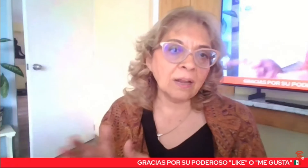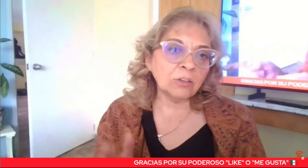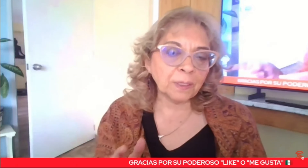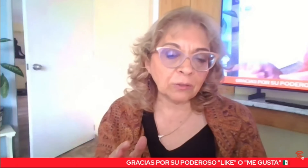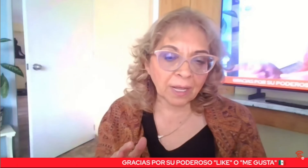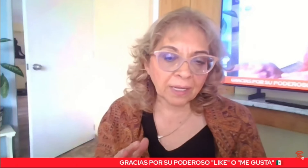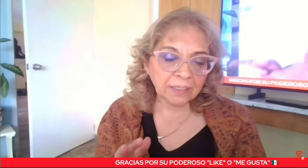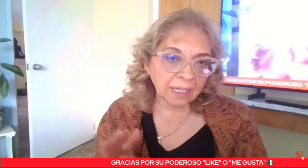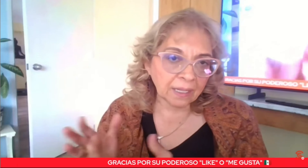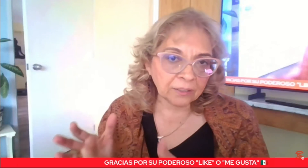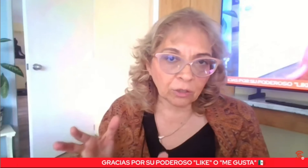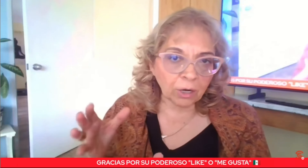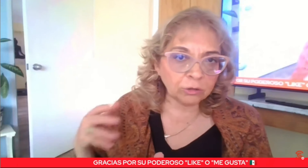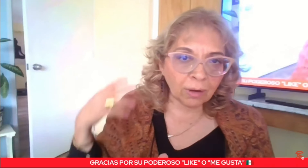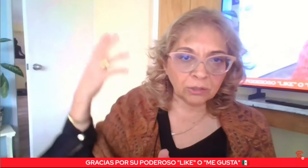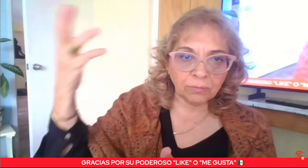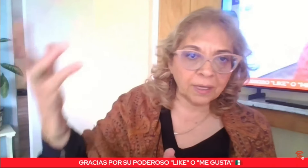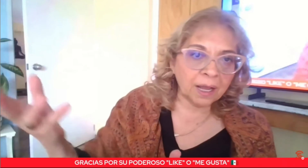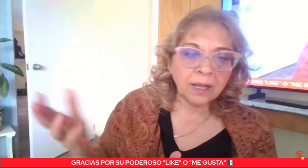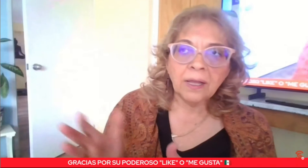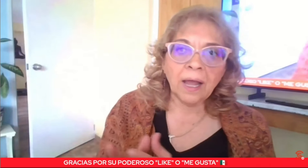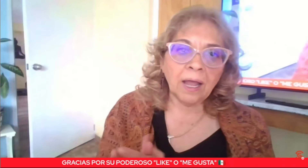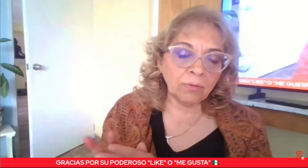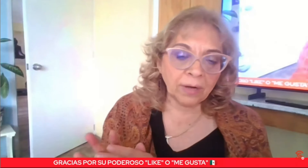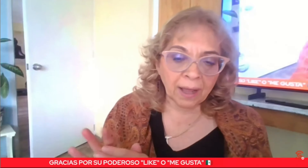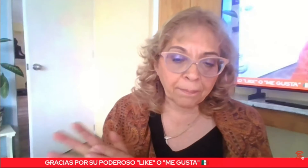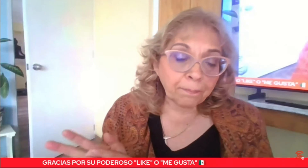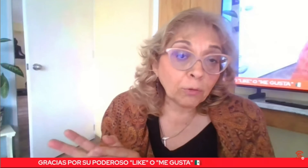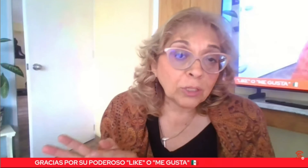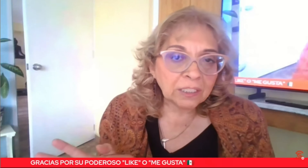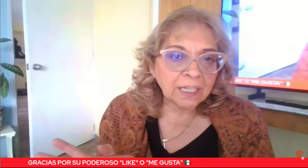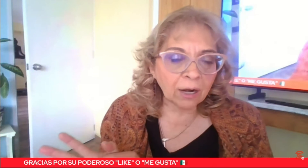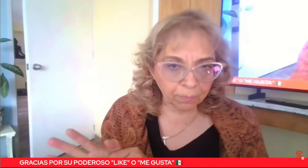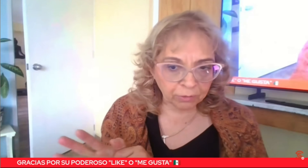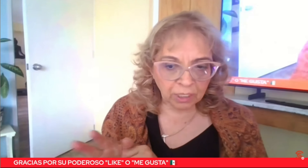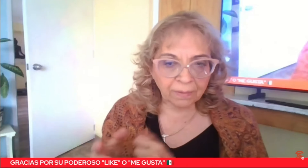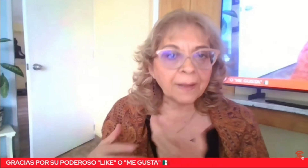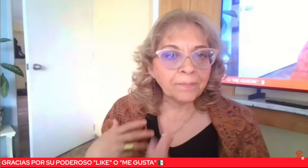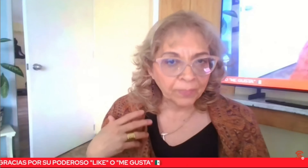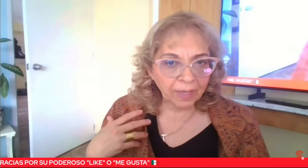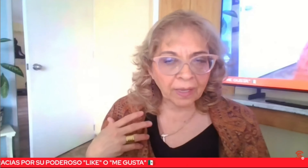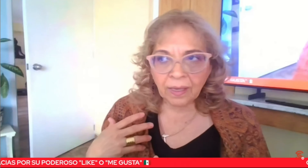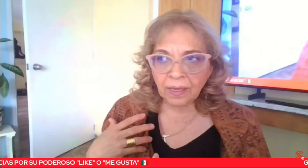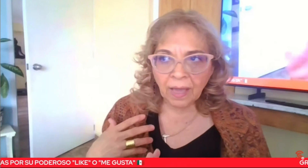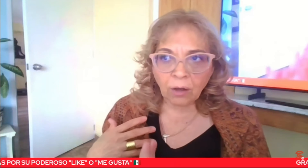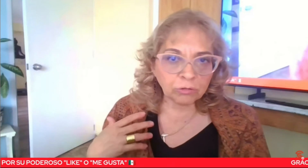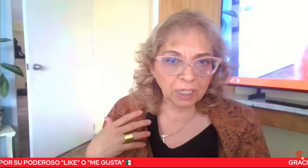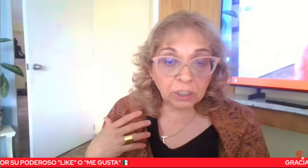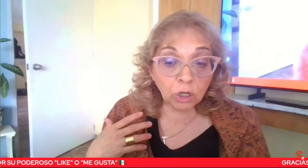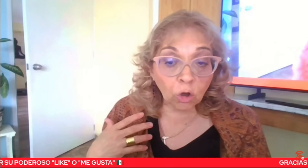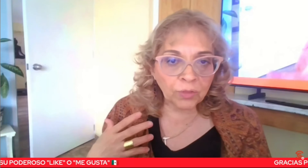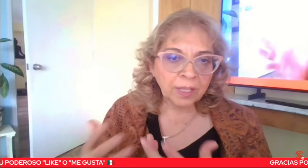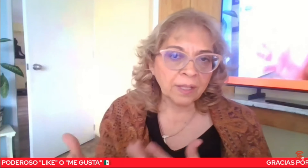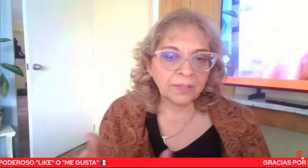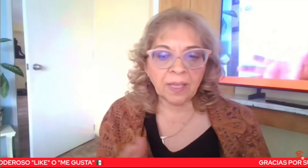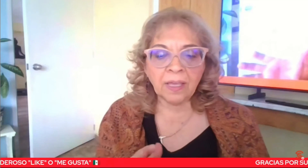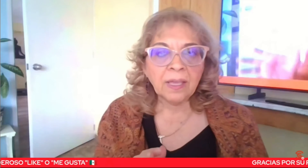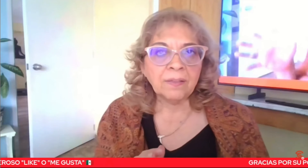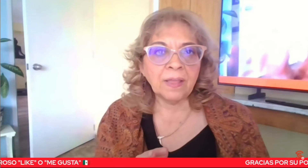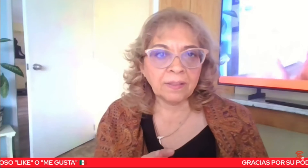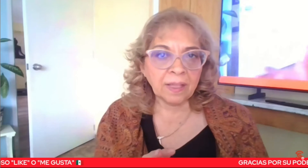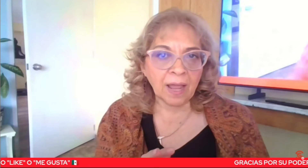los personajes sobre los cuales hubiera alguna potencial o posible acusación